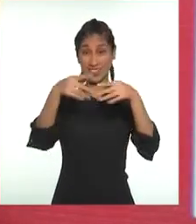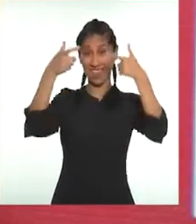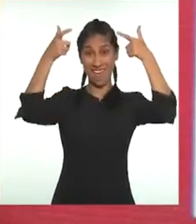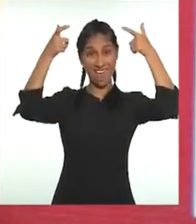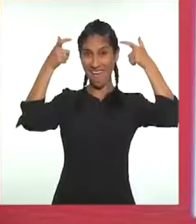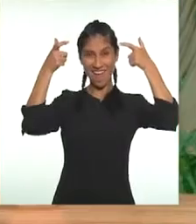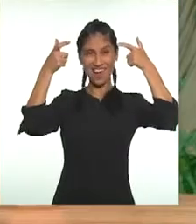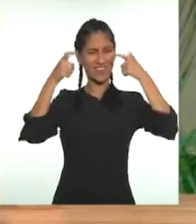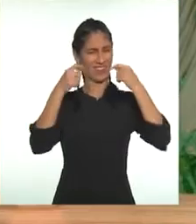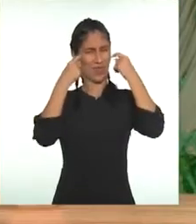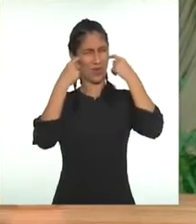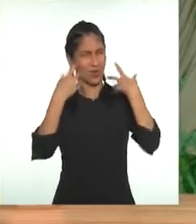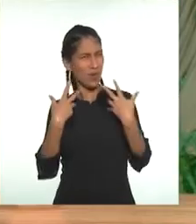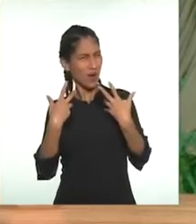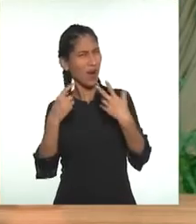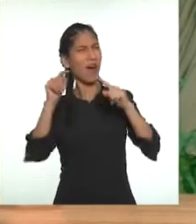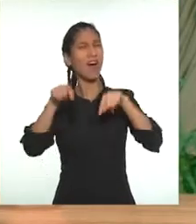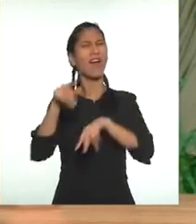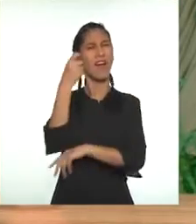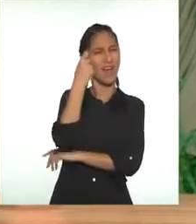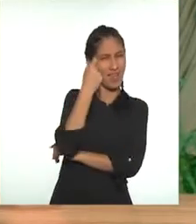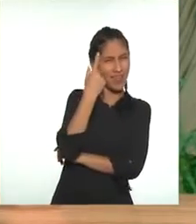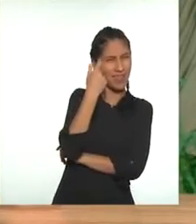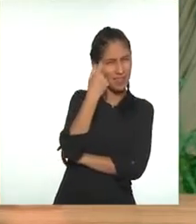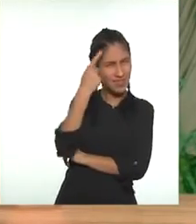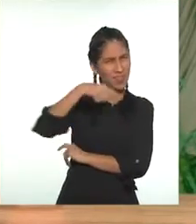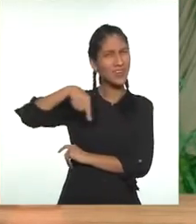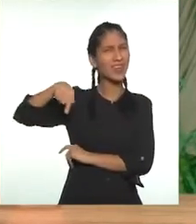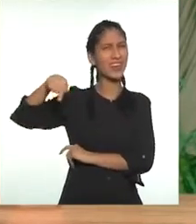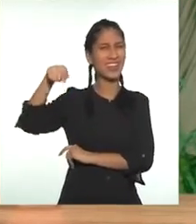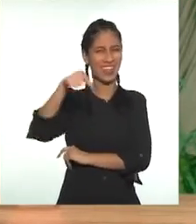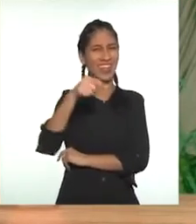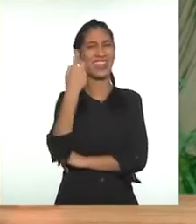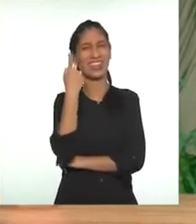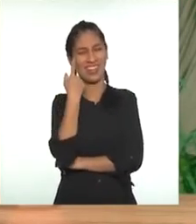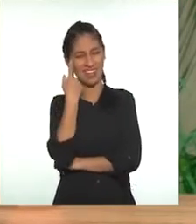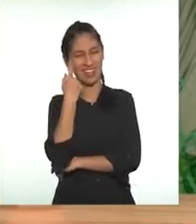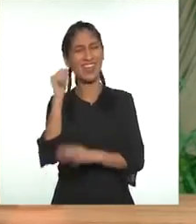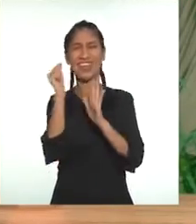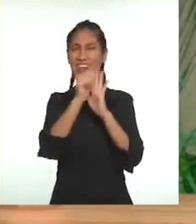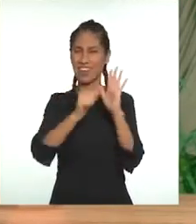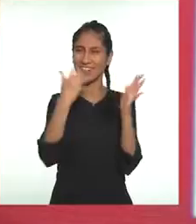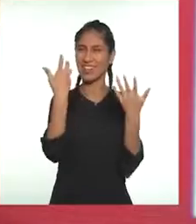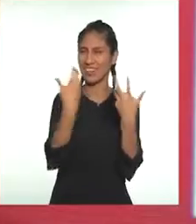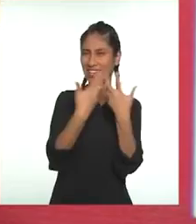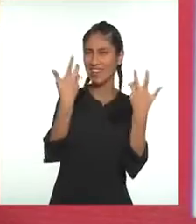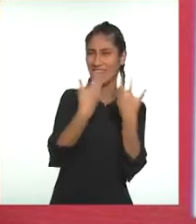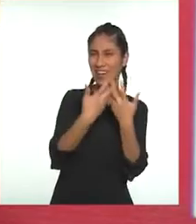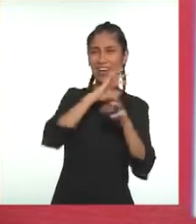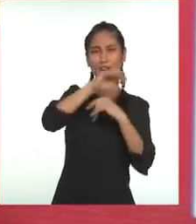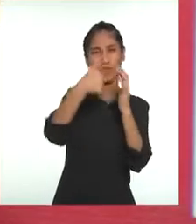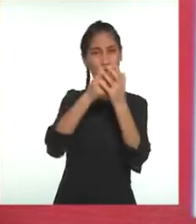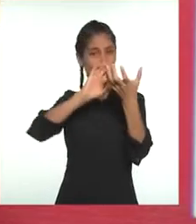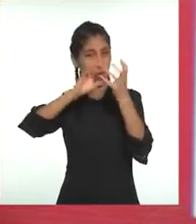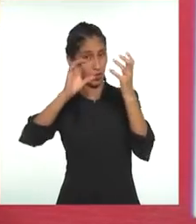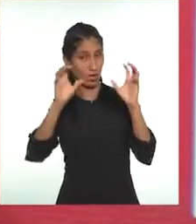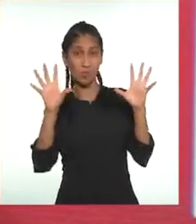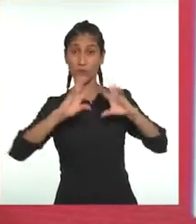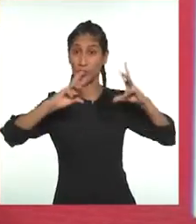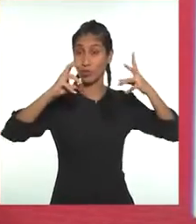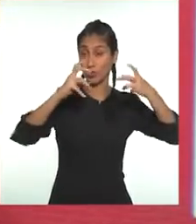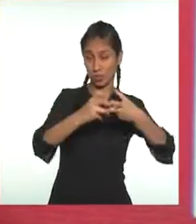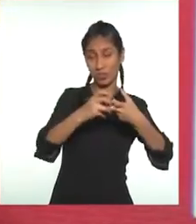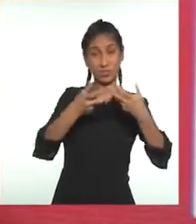de ver la exposición. Ahora entiendo a qué te refieres con que el arte también representa los cambios sociales. Imagínate cuánto nos